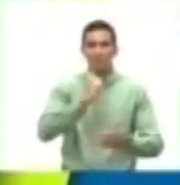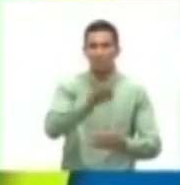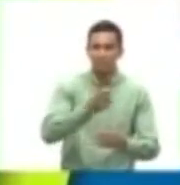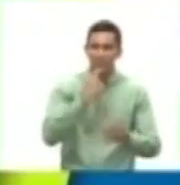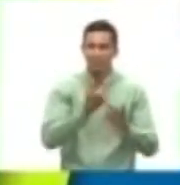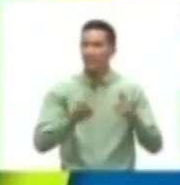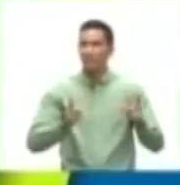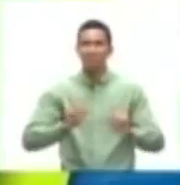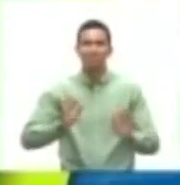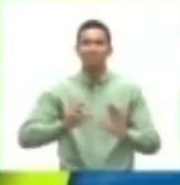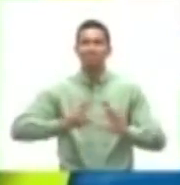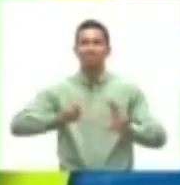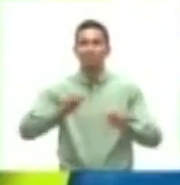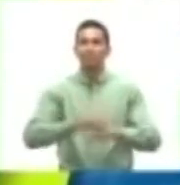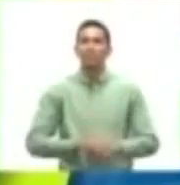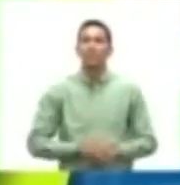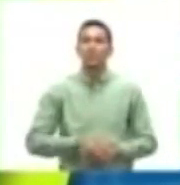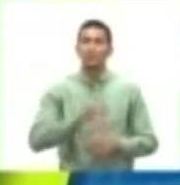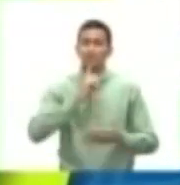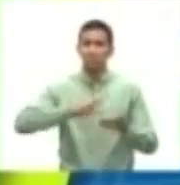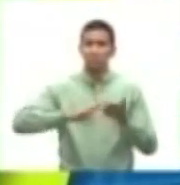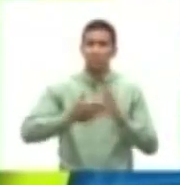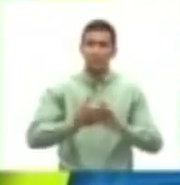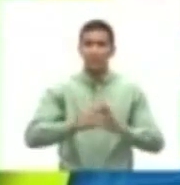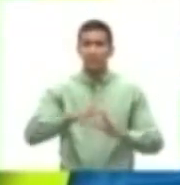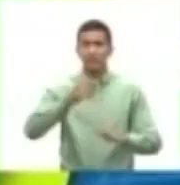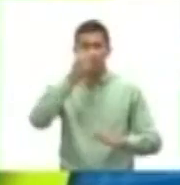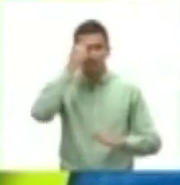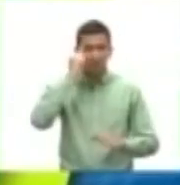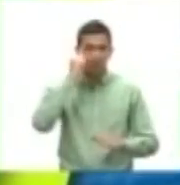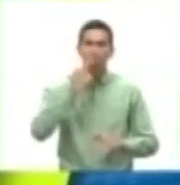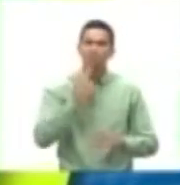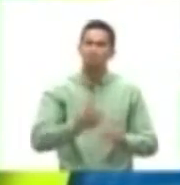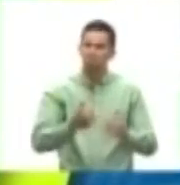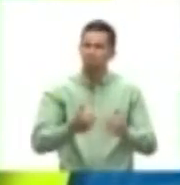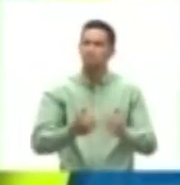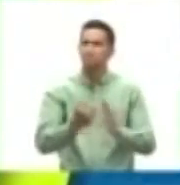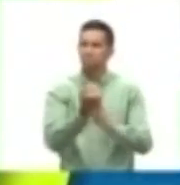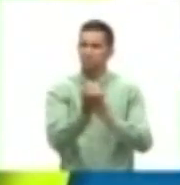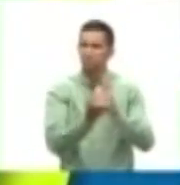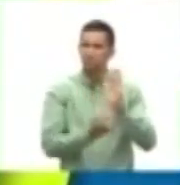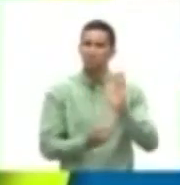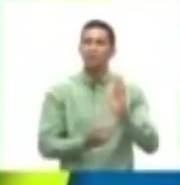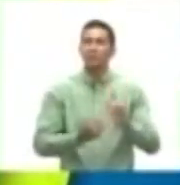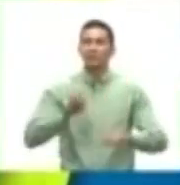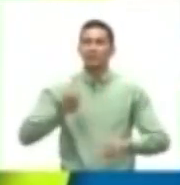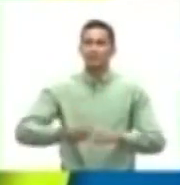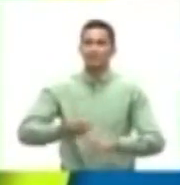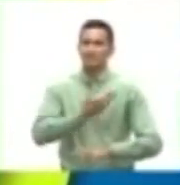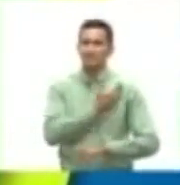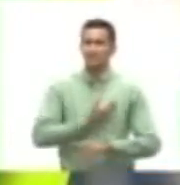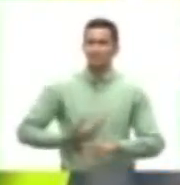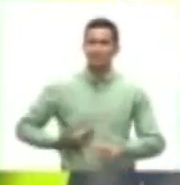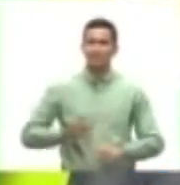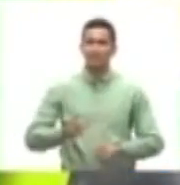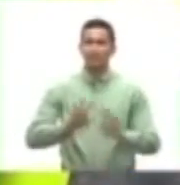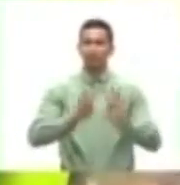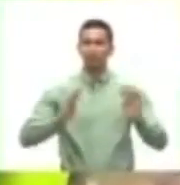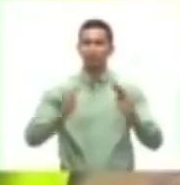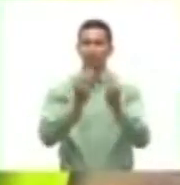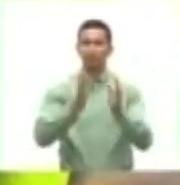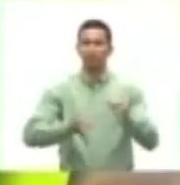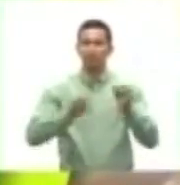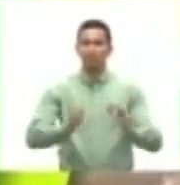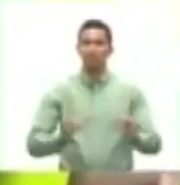paz de Santos está bien sustentada, anuncia en CMI Juan Carlos Henao, expresidente de la Corte Constitucional.